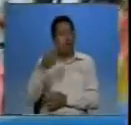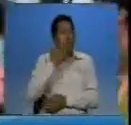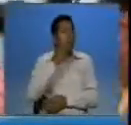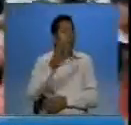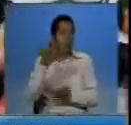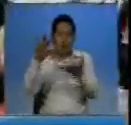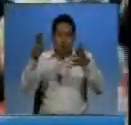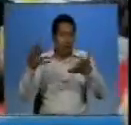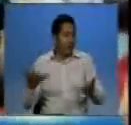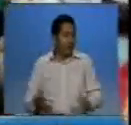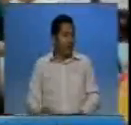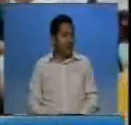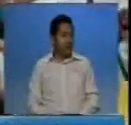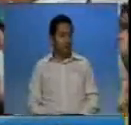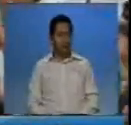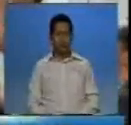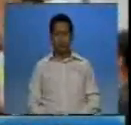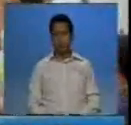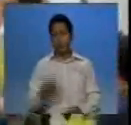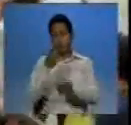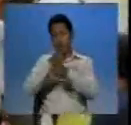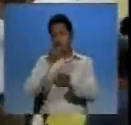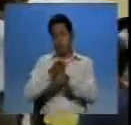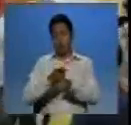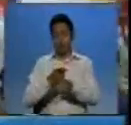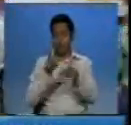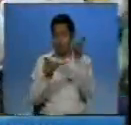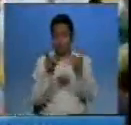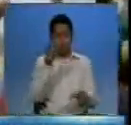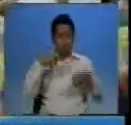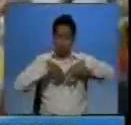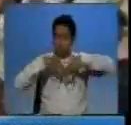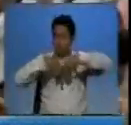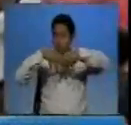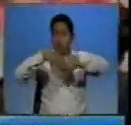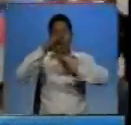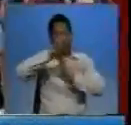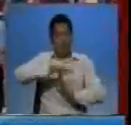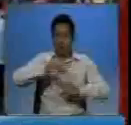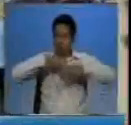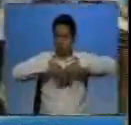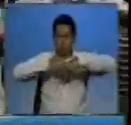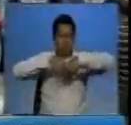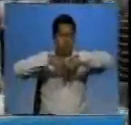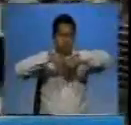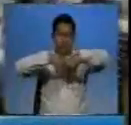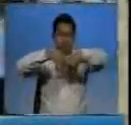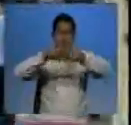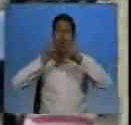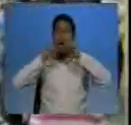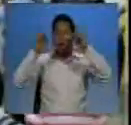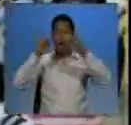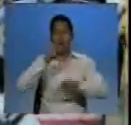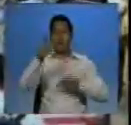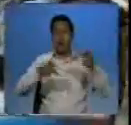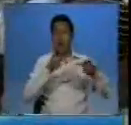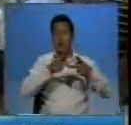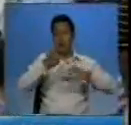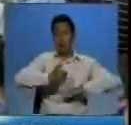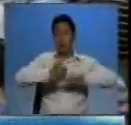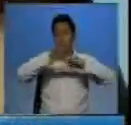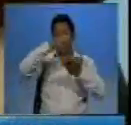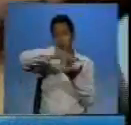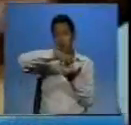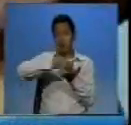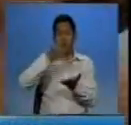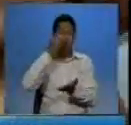nada. Por ello, decenas de ciudadanos se manifestaron pacíficamente contra el prefecto Salvador Quispe, quien al escuchar las